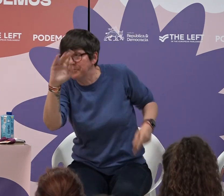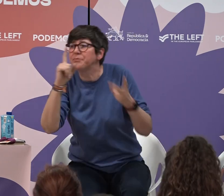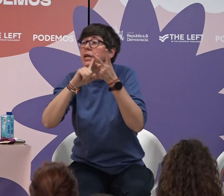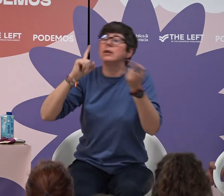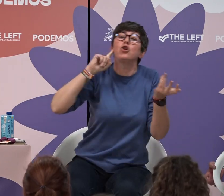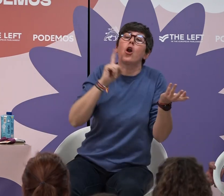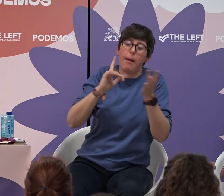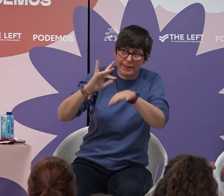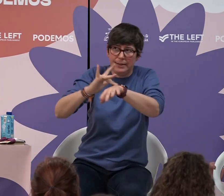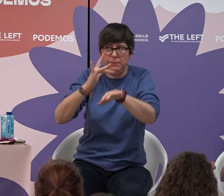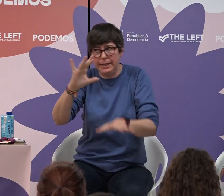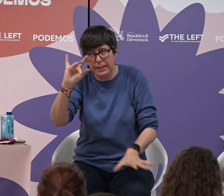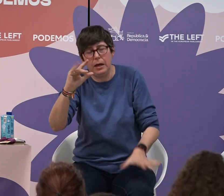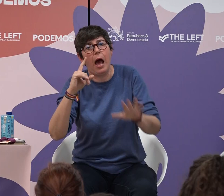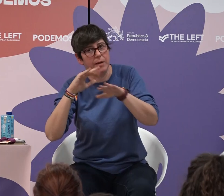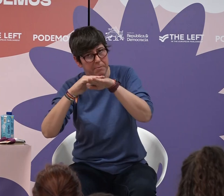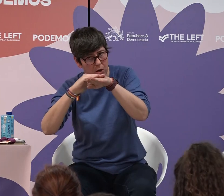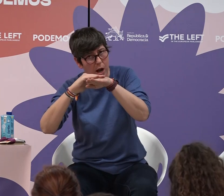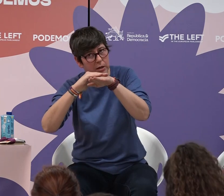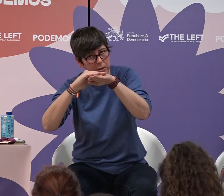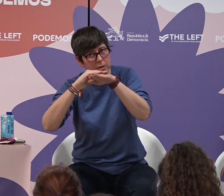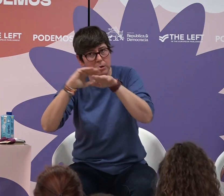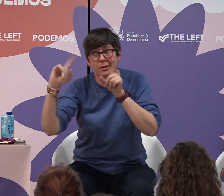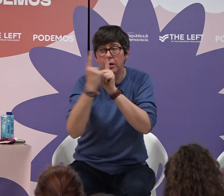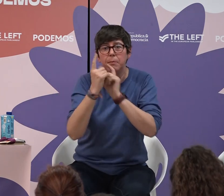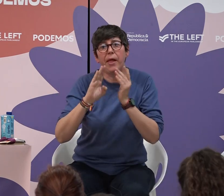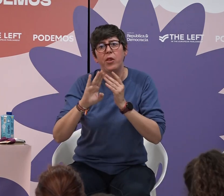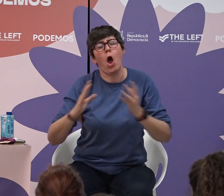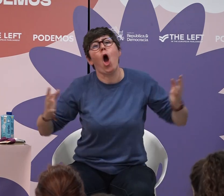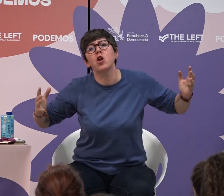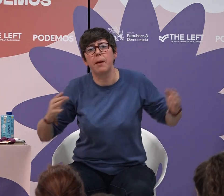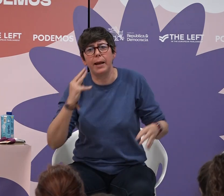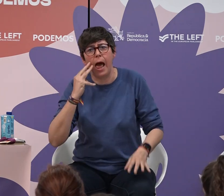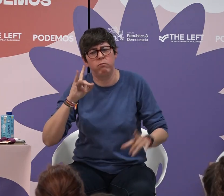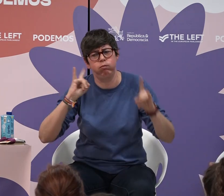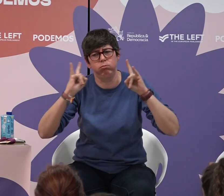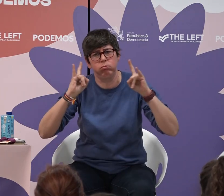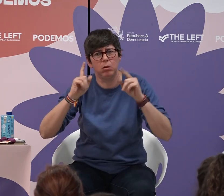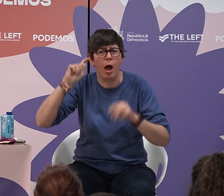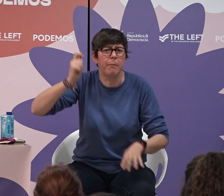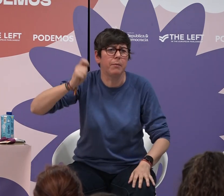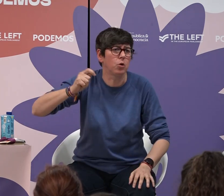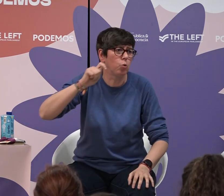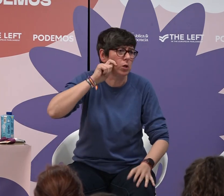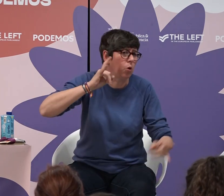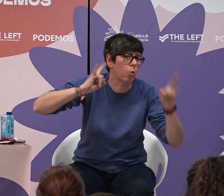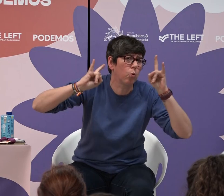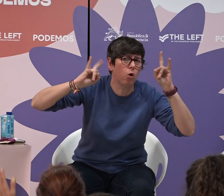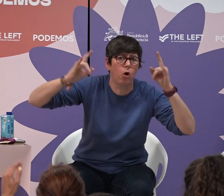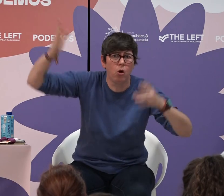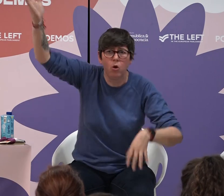Ah vale vale vale Ah vale sí soy una persona sorda soy sensible Sí claro pero a veces los vecinos me dicen Pilar